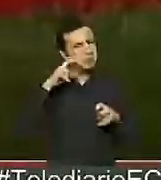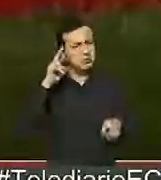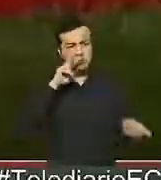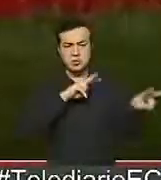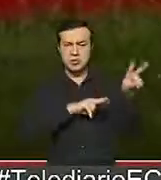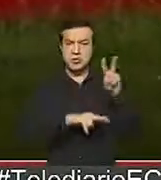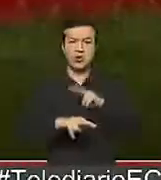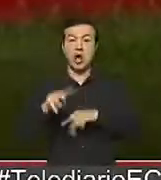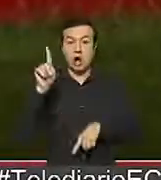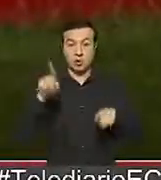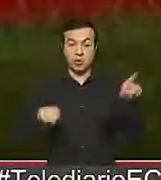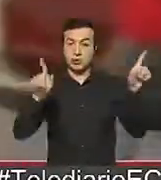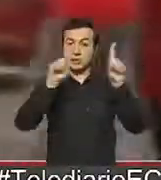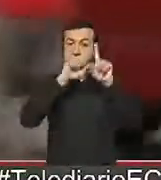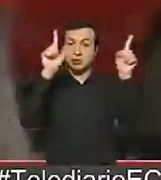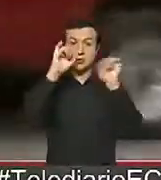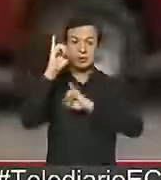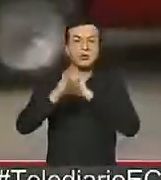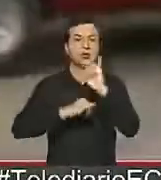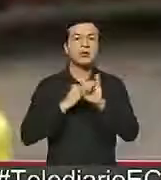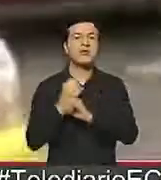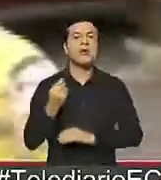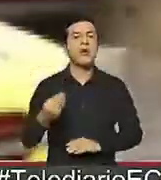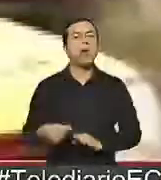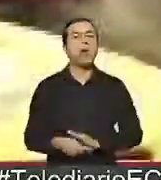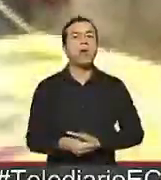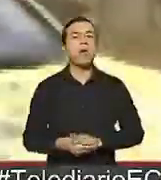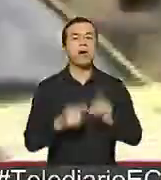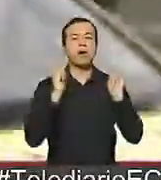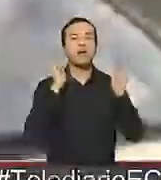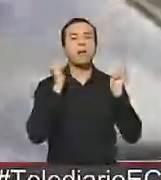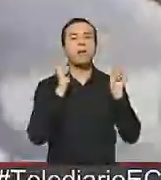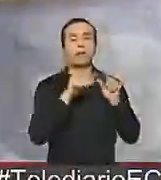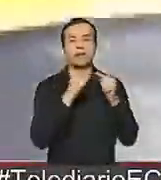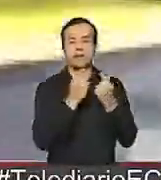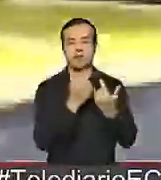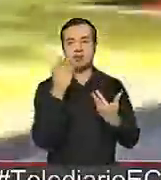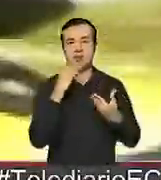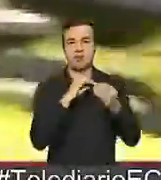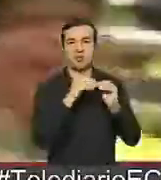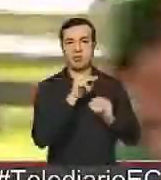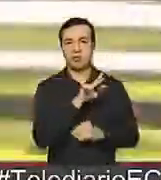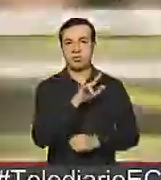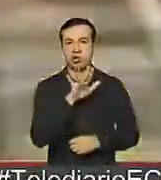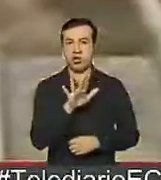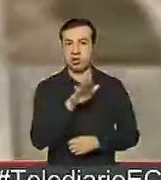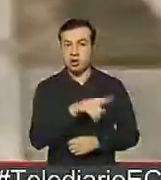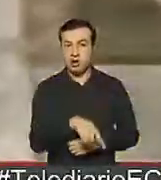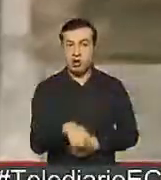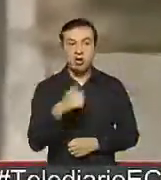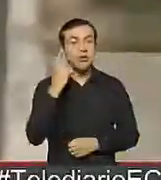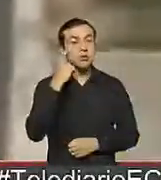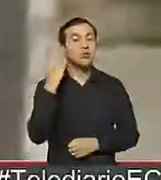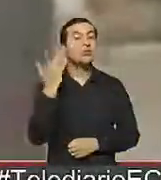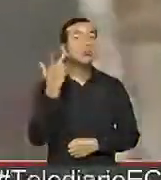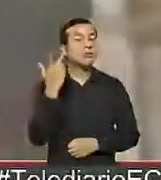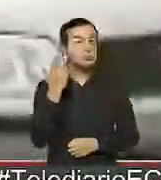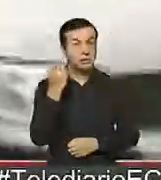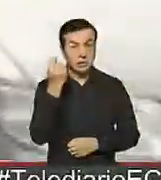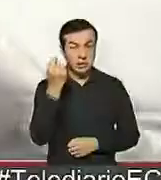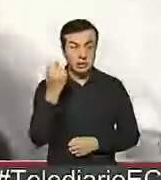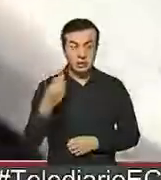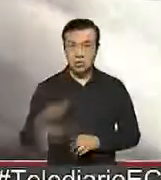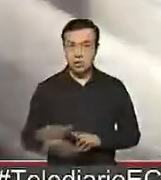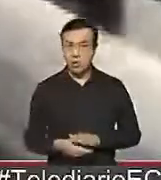presunto aporte de multinacionales para la campaña de Alianza País. Y para ello se habría armado una estructura encargada de recaudar y